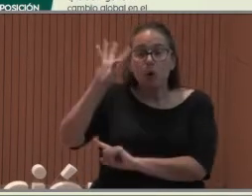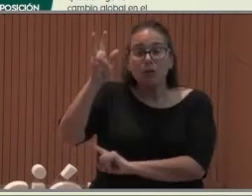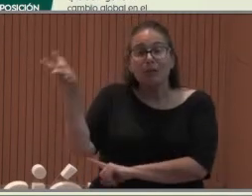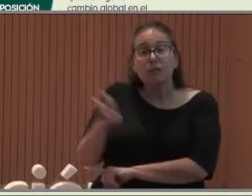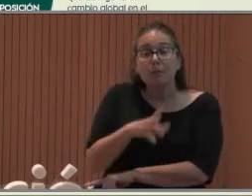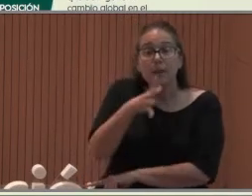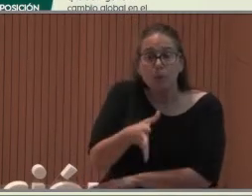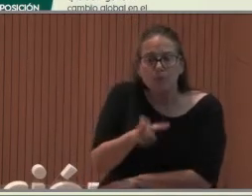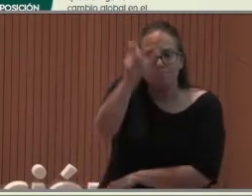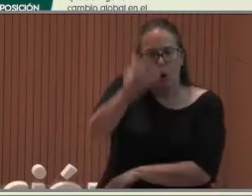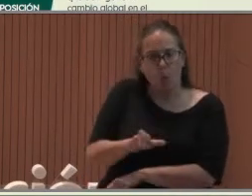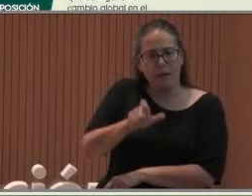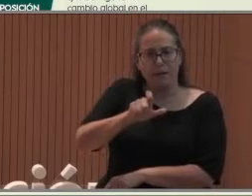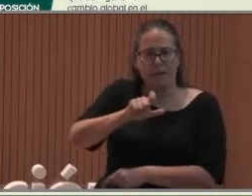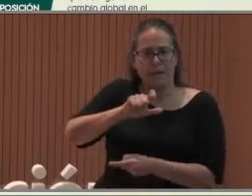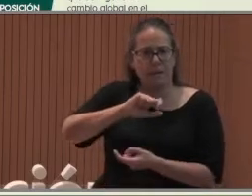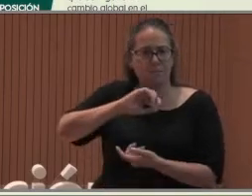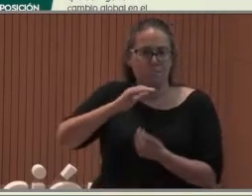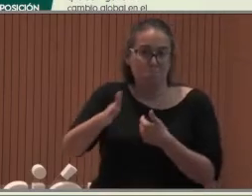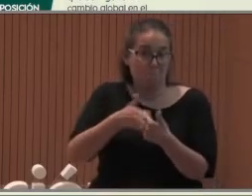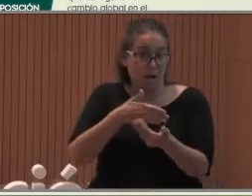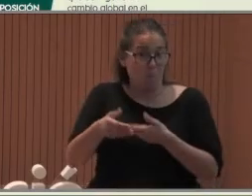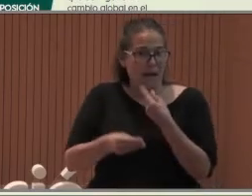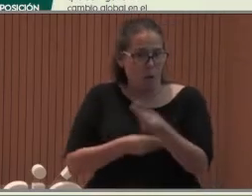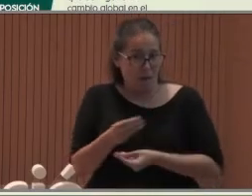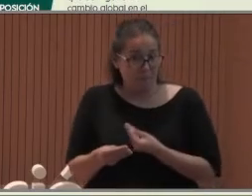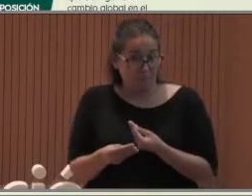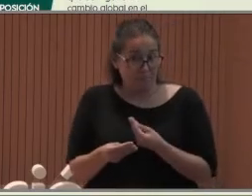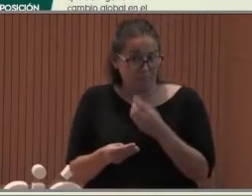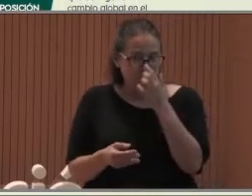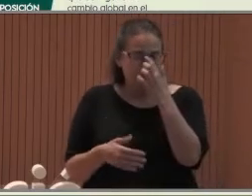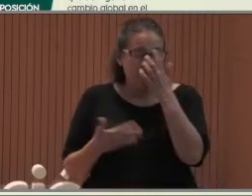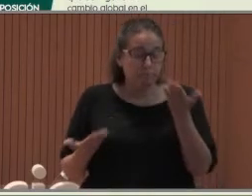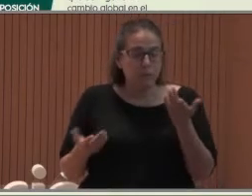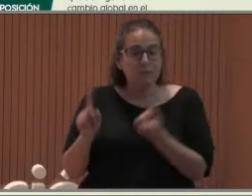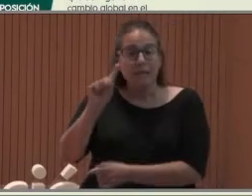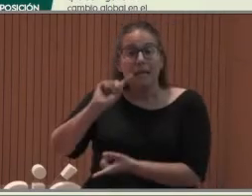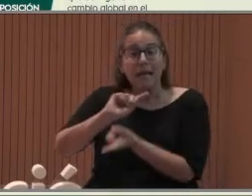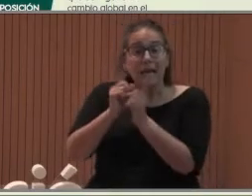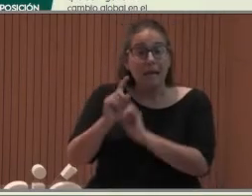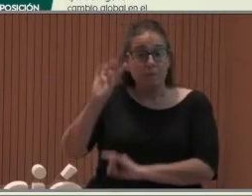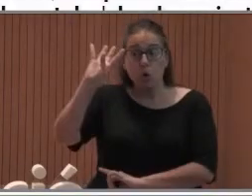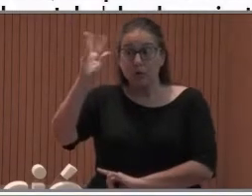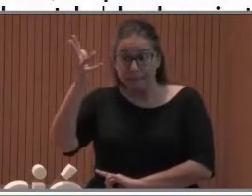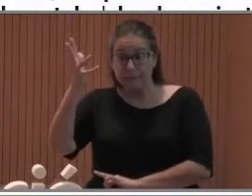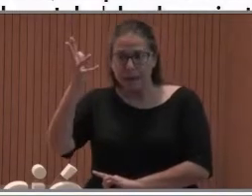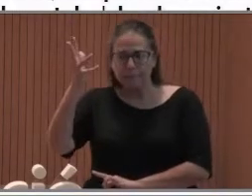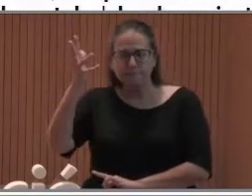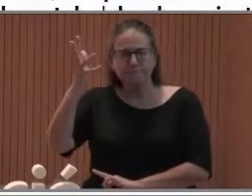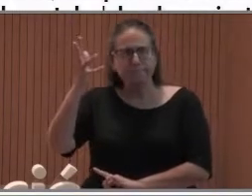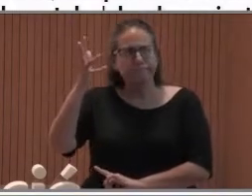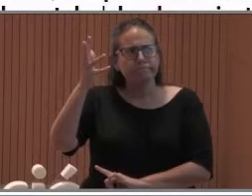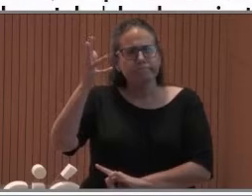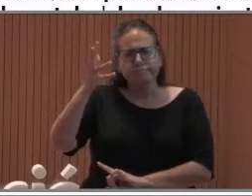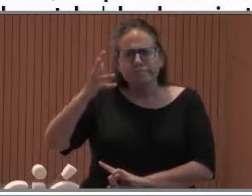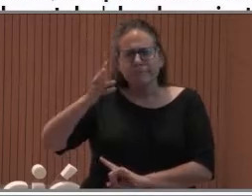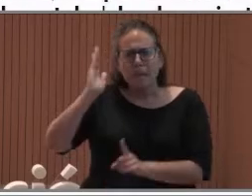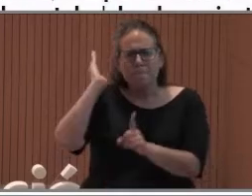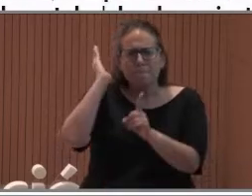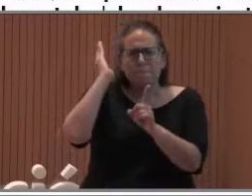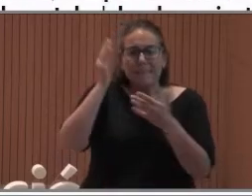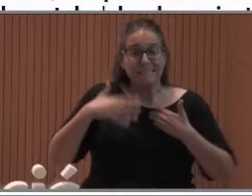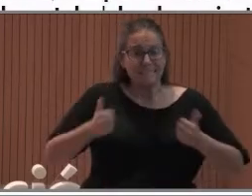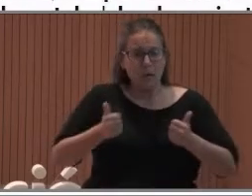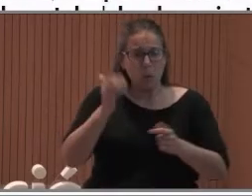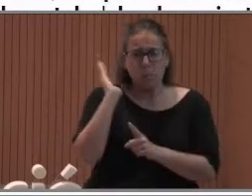Esto no presenta mucha discusión. El cambio climático, esta modificación del clima, tiene muchos impactos en